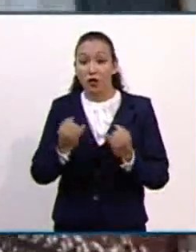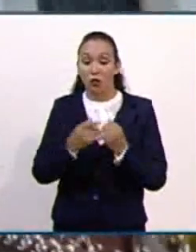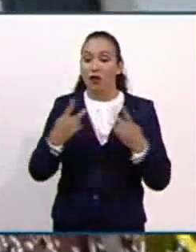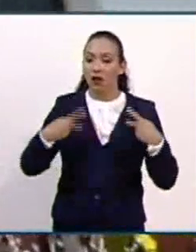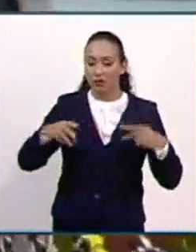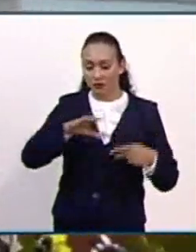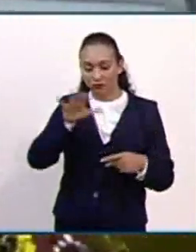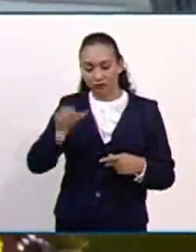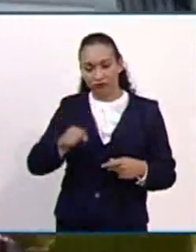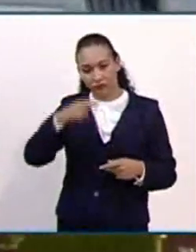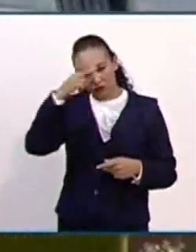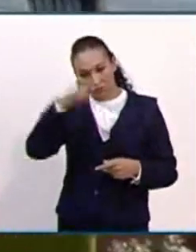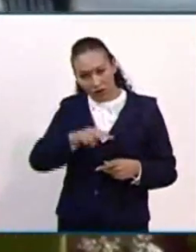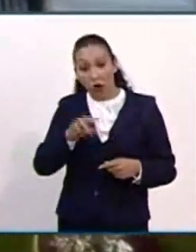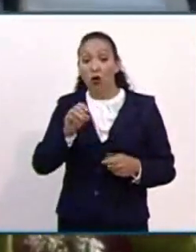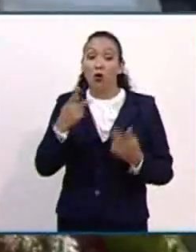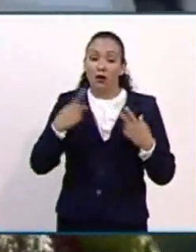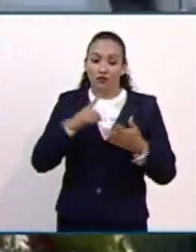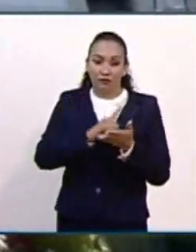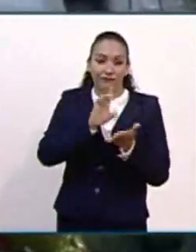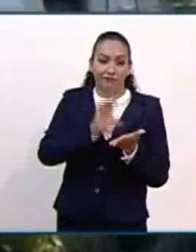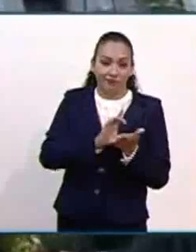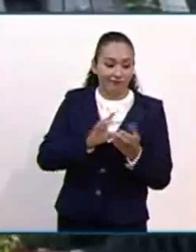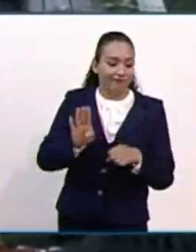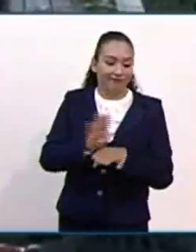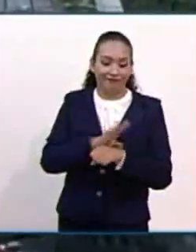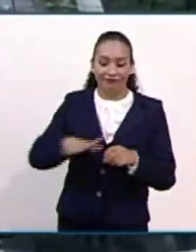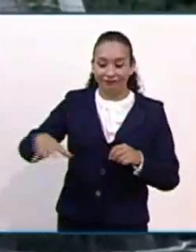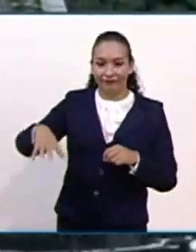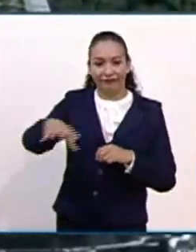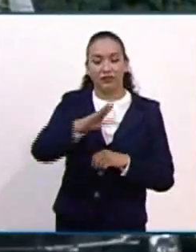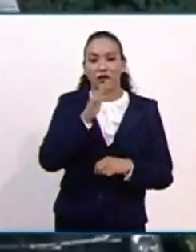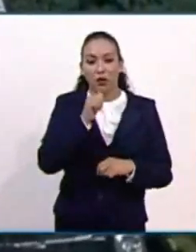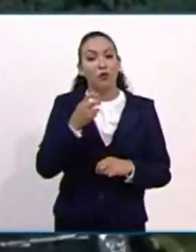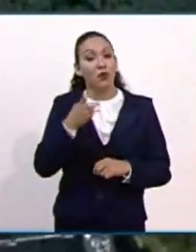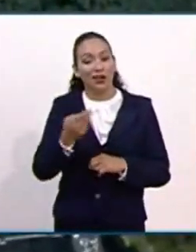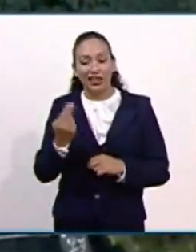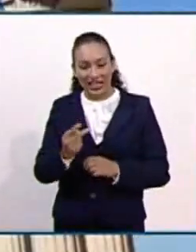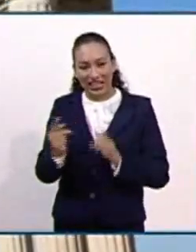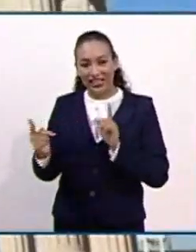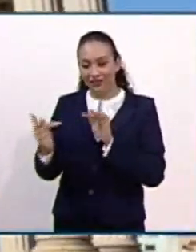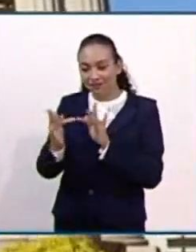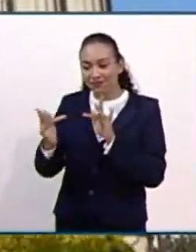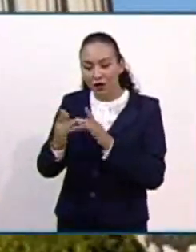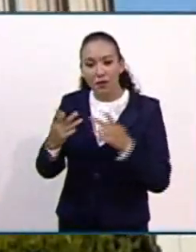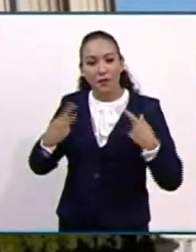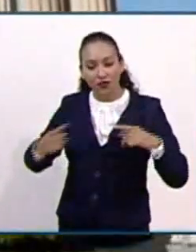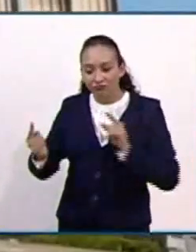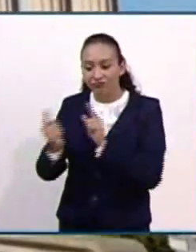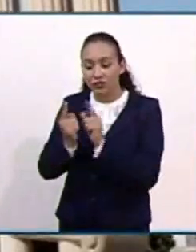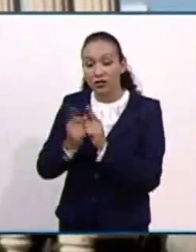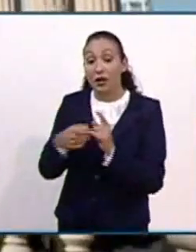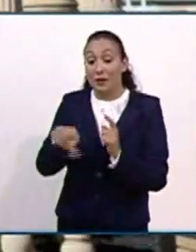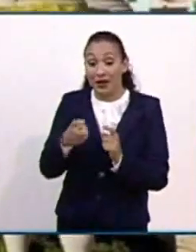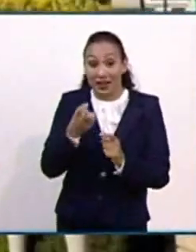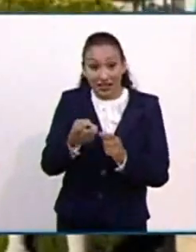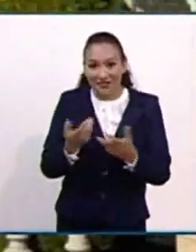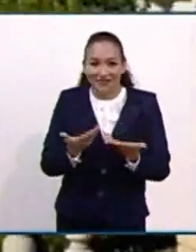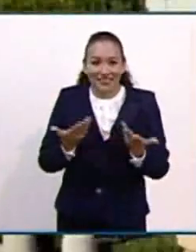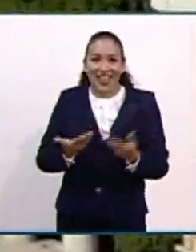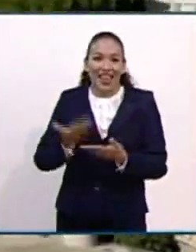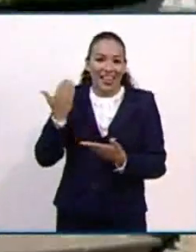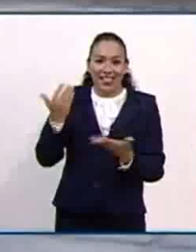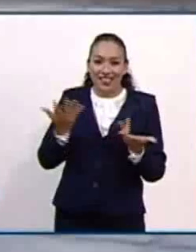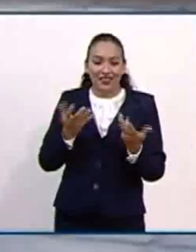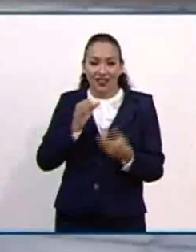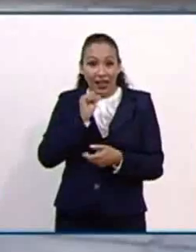con discapacidad, por lo que existía la obligación de llevar a cabo consultas previas, mismas que no se realizaron de acuerdo con los